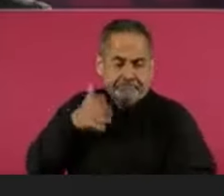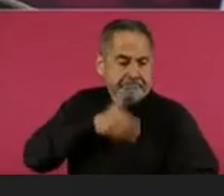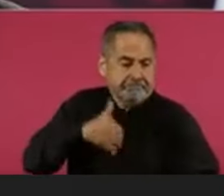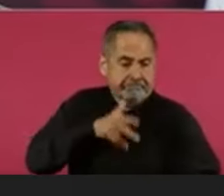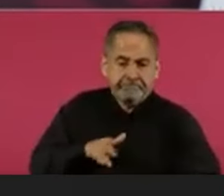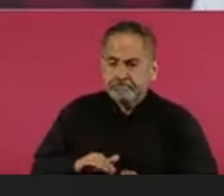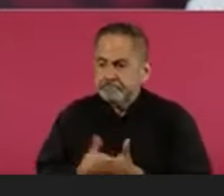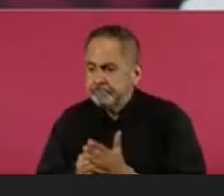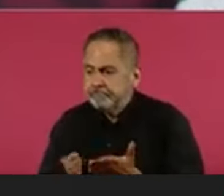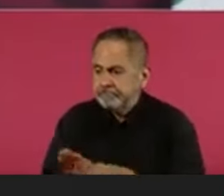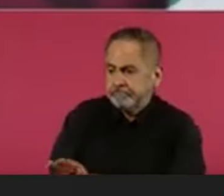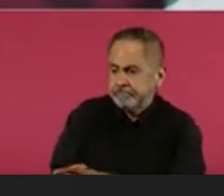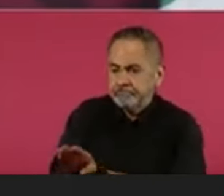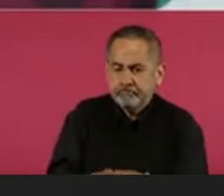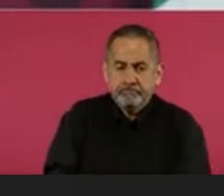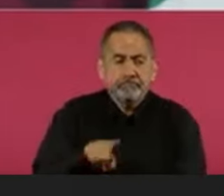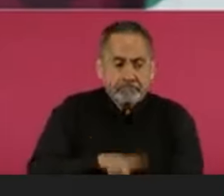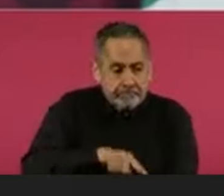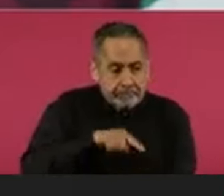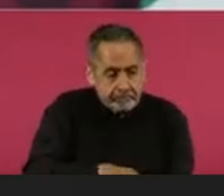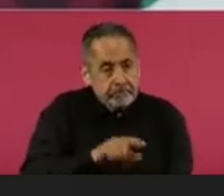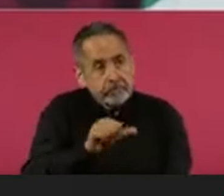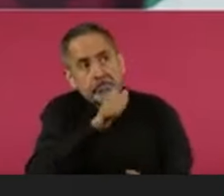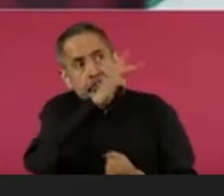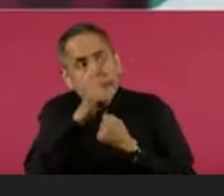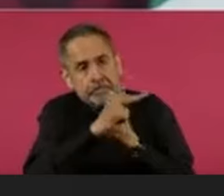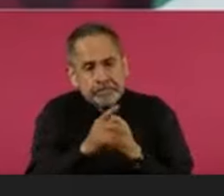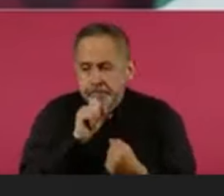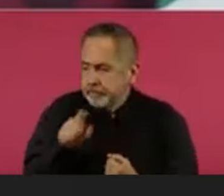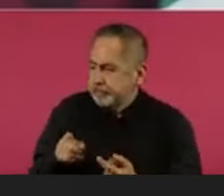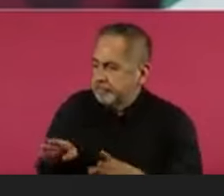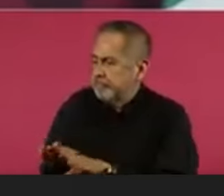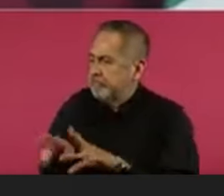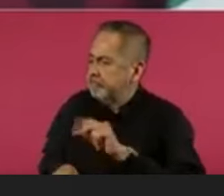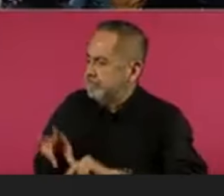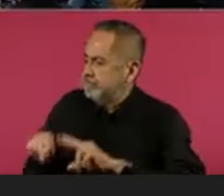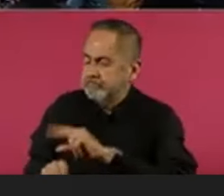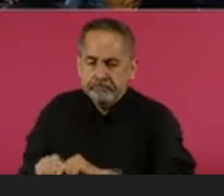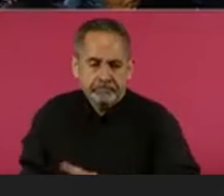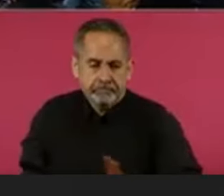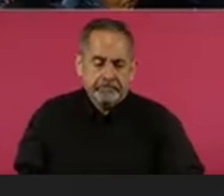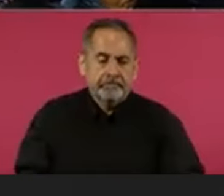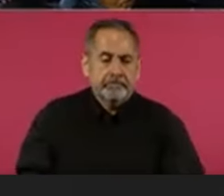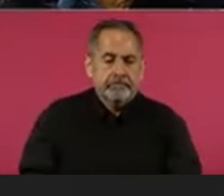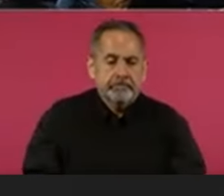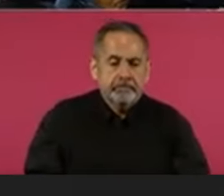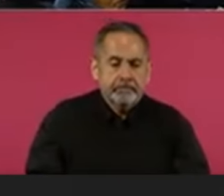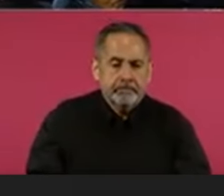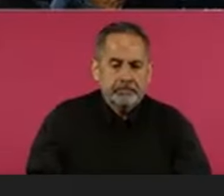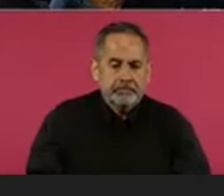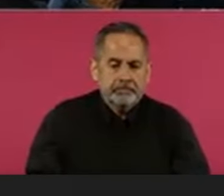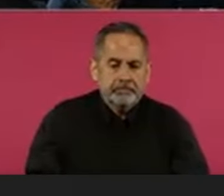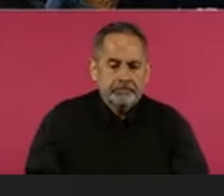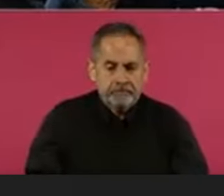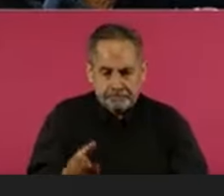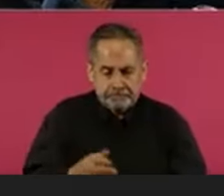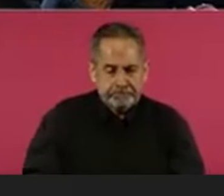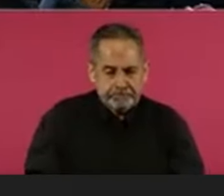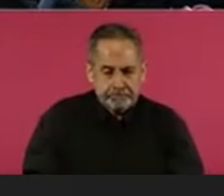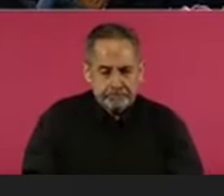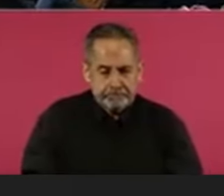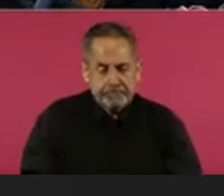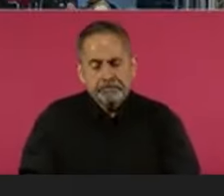tanto en el país como afuera. Y, presidente, continuando, ya que